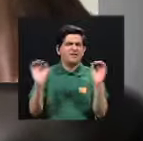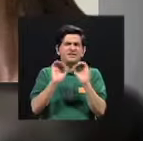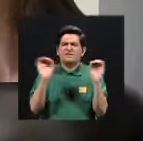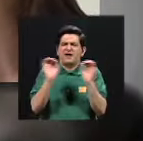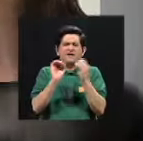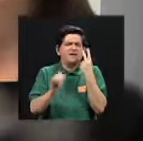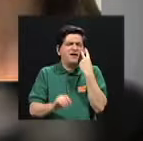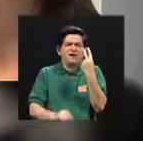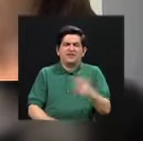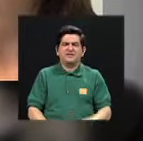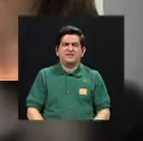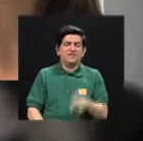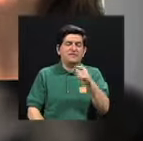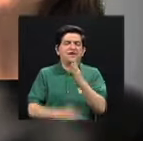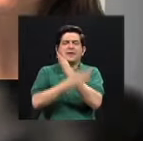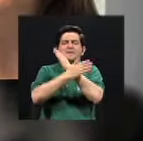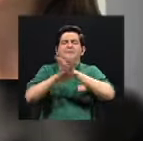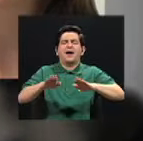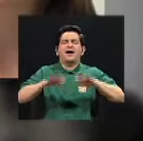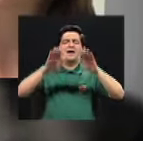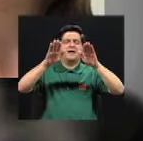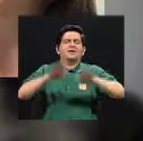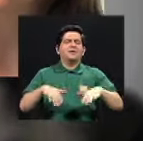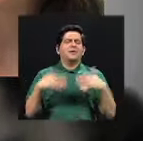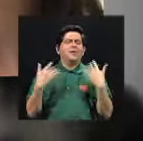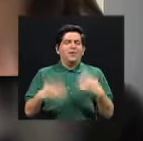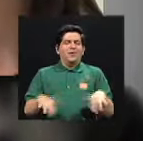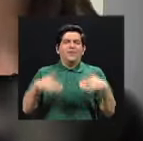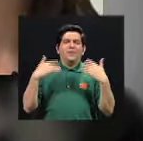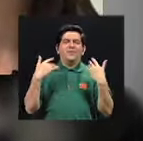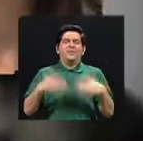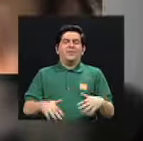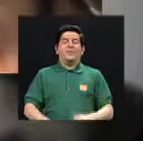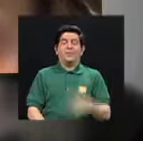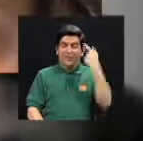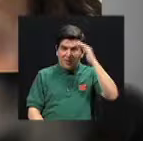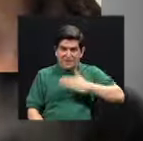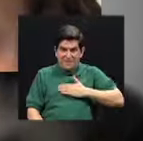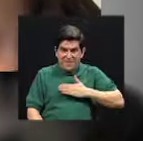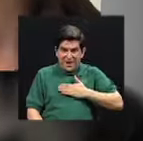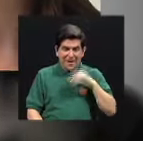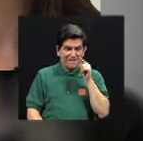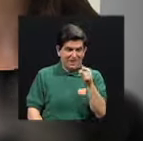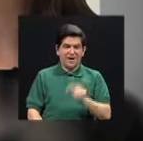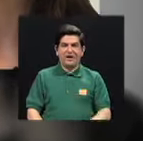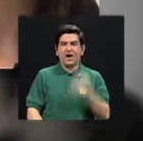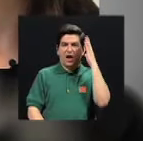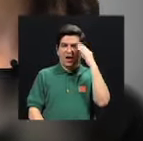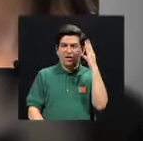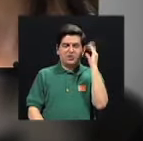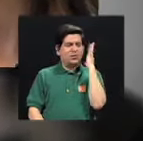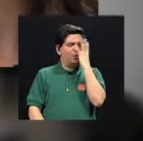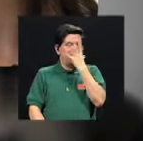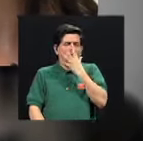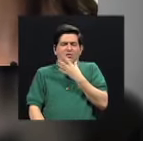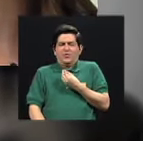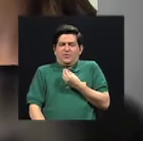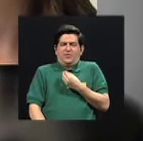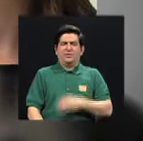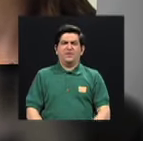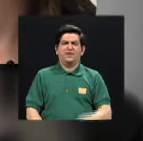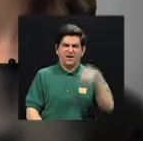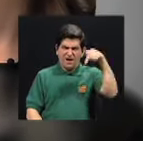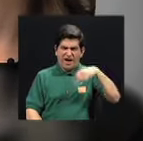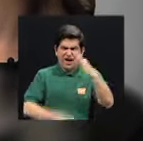no hay nada, no se ve nada y es una paz y una tranquilidad muy grande. Eso para mí va a ser como la experiencia más bonita